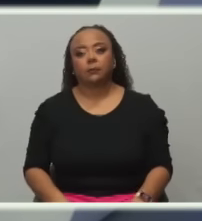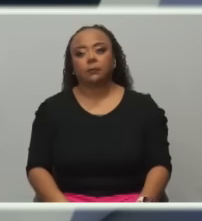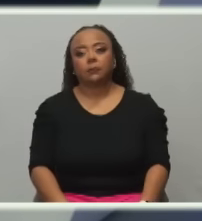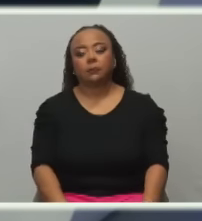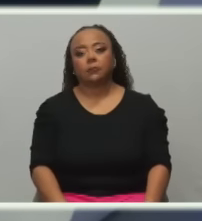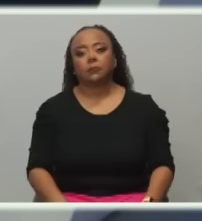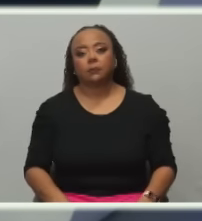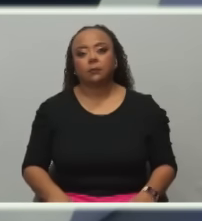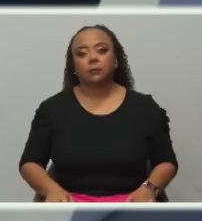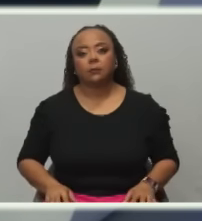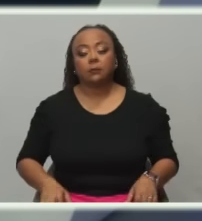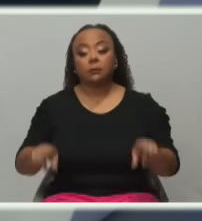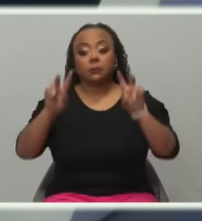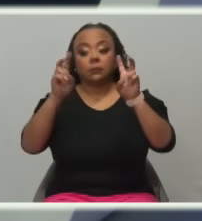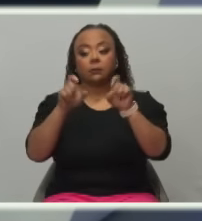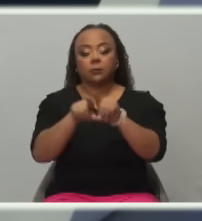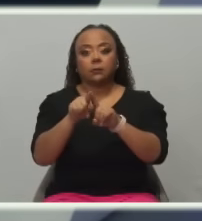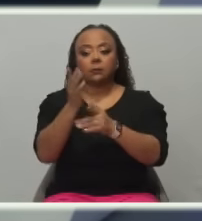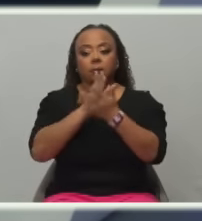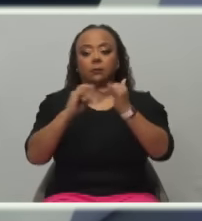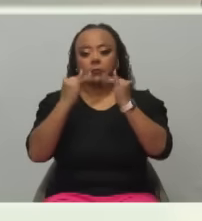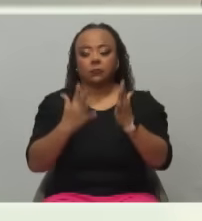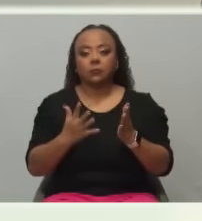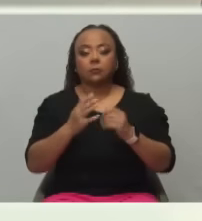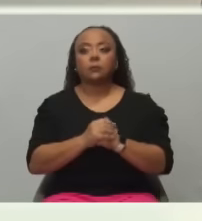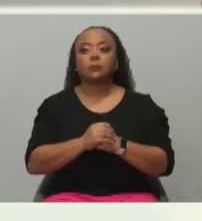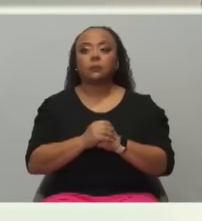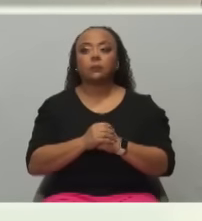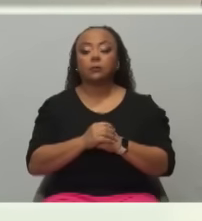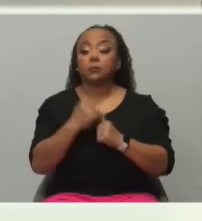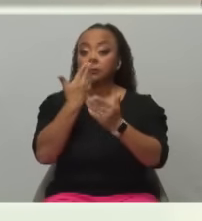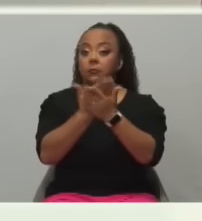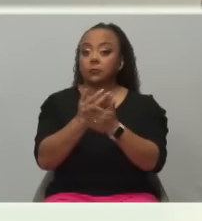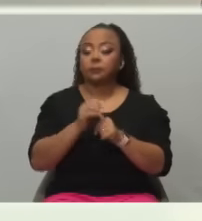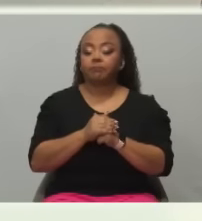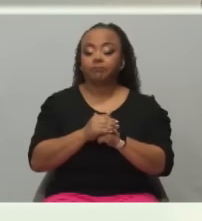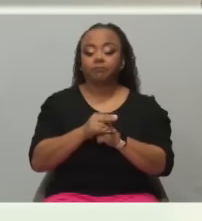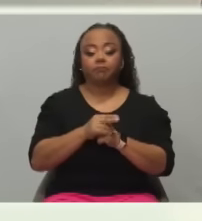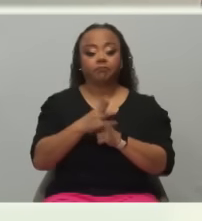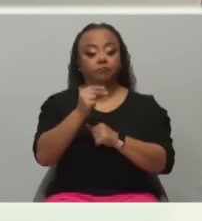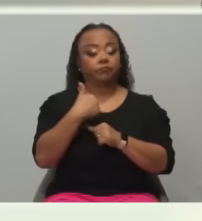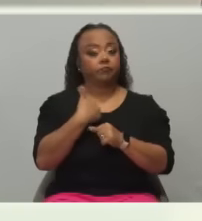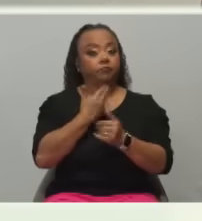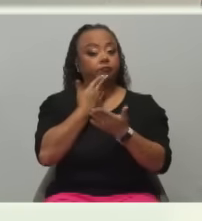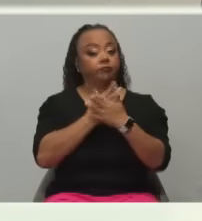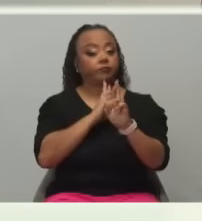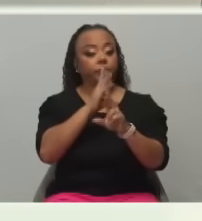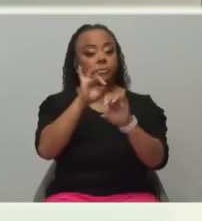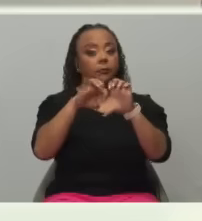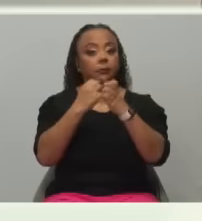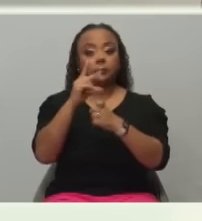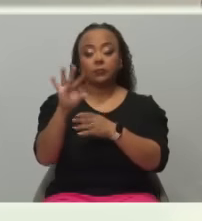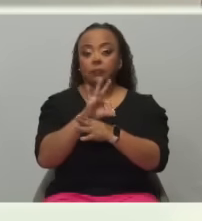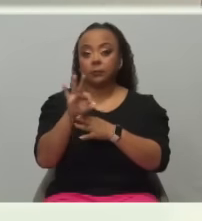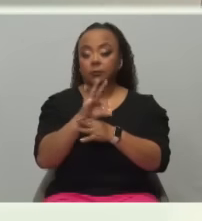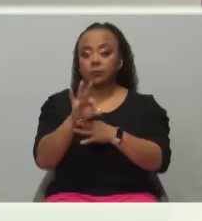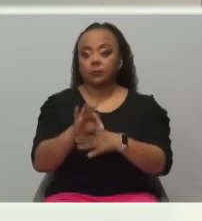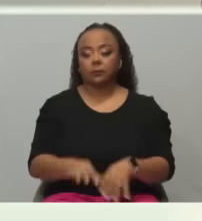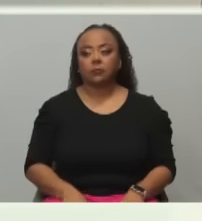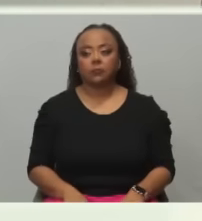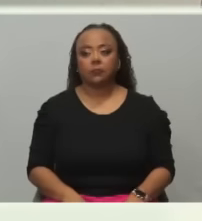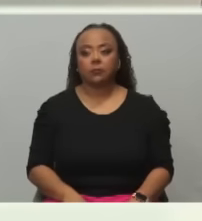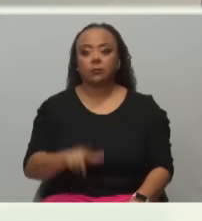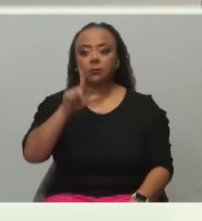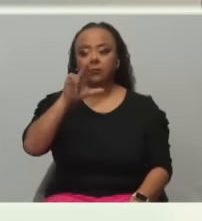el tema es también algunos jugadores que han venido que no están dando la talla y que al equipo no le están funcionando del todo